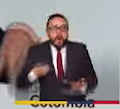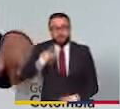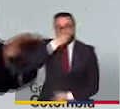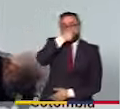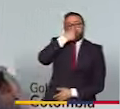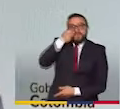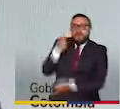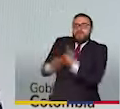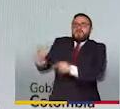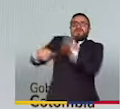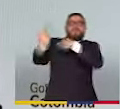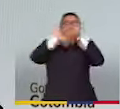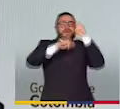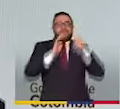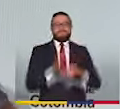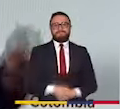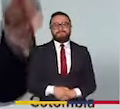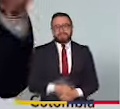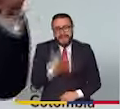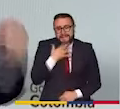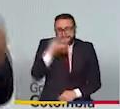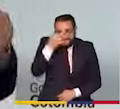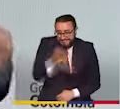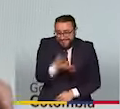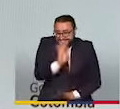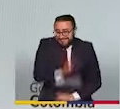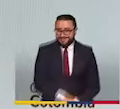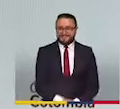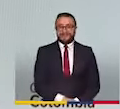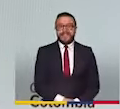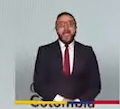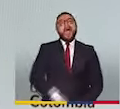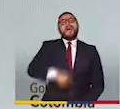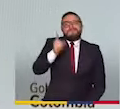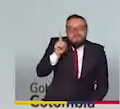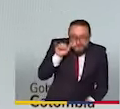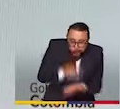Neguémoslo, pero es la verdad. Por eso el poder está cruzado por